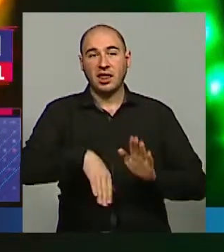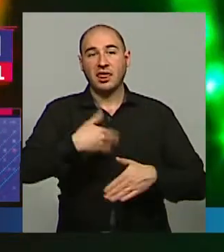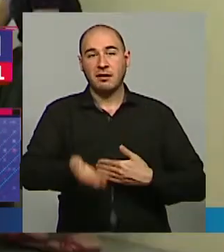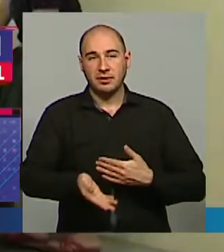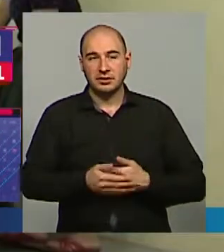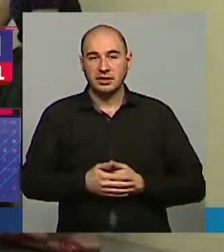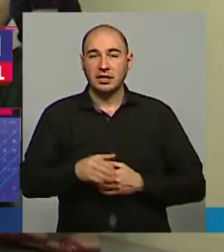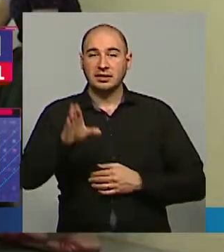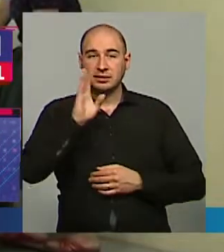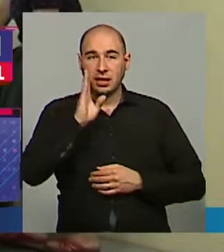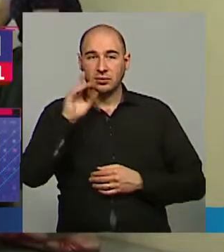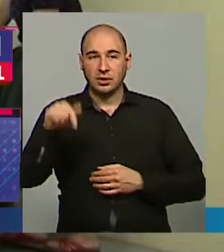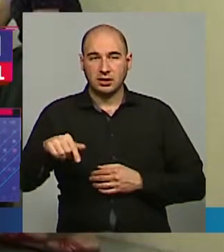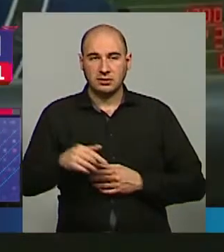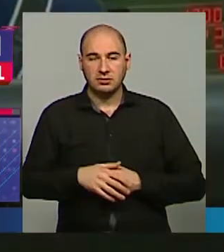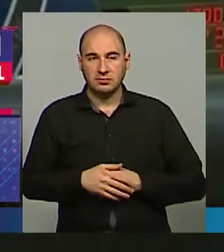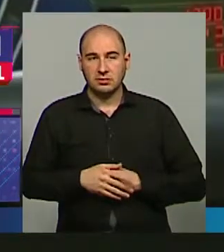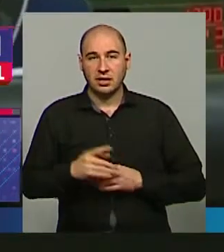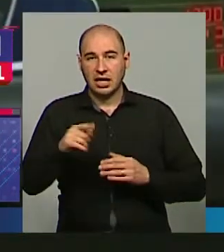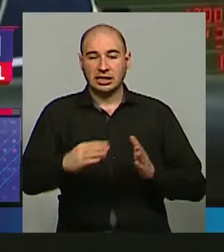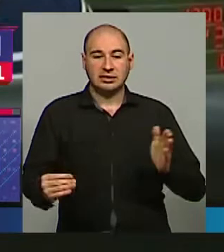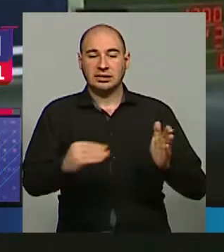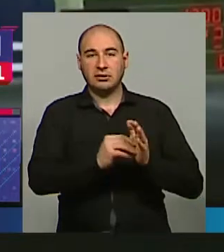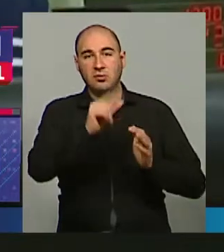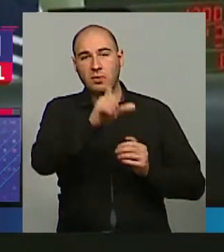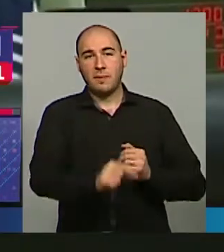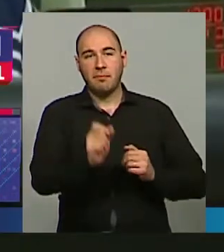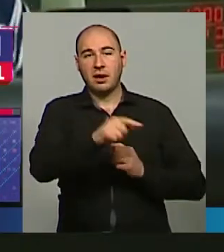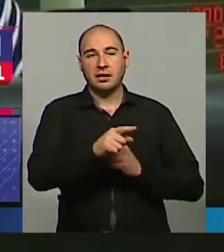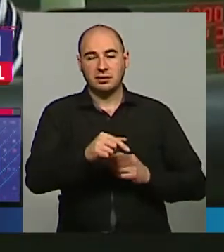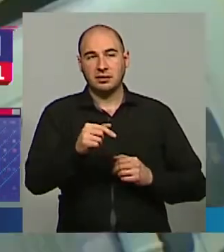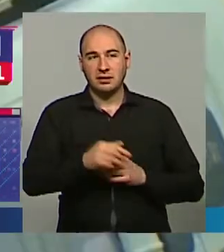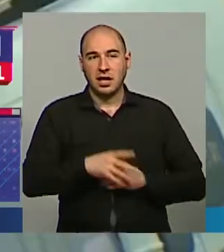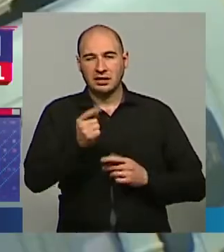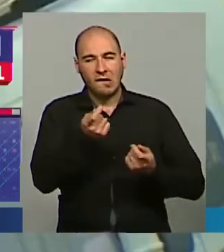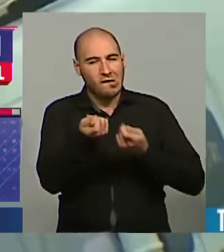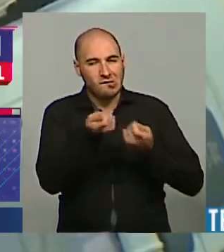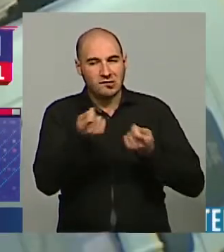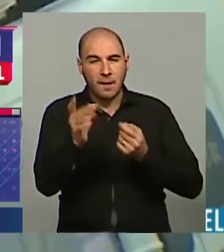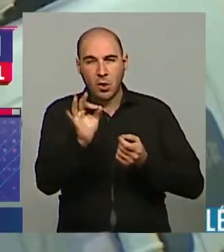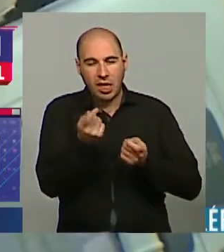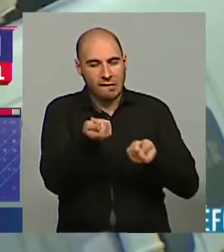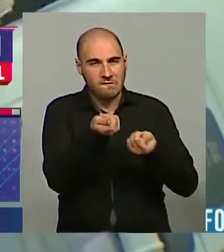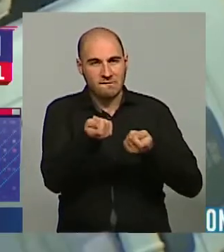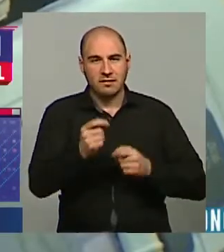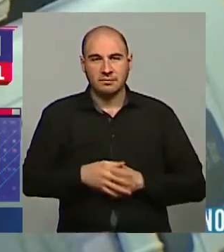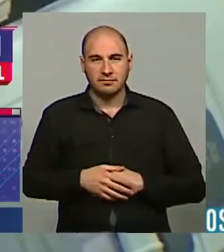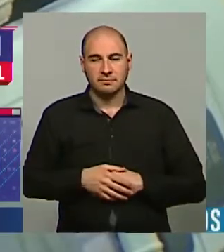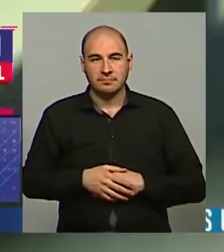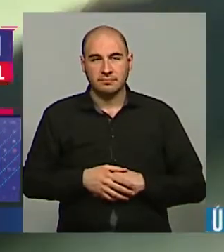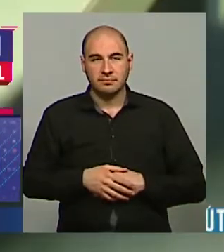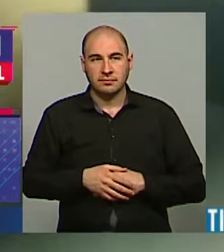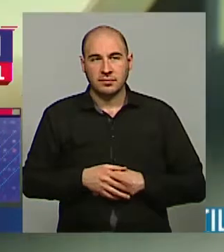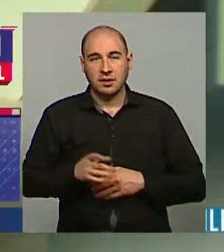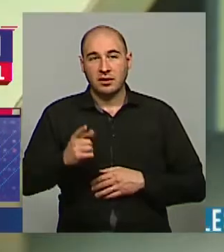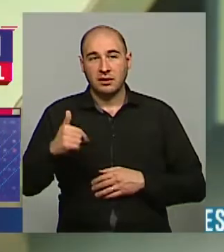posteriormente de eso Estados Unidos lo clasifica al país como un gran manipulador de la moneda, y